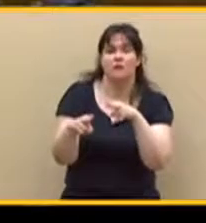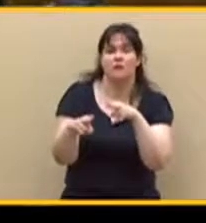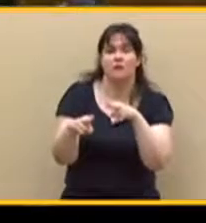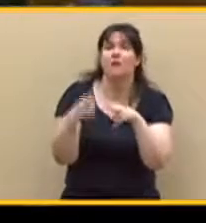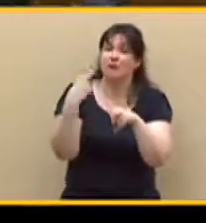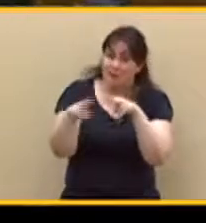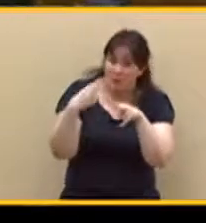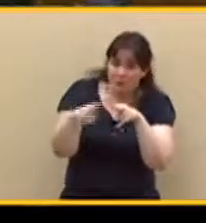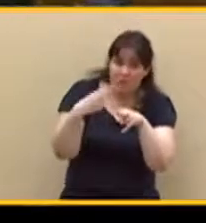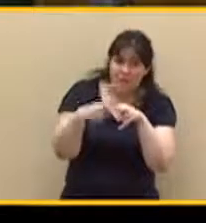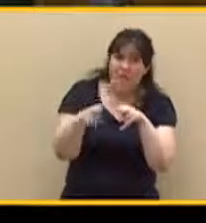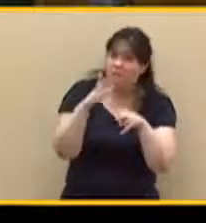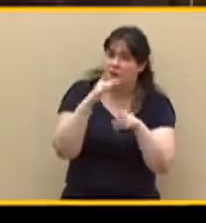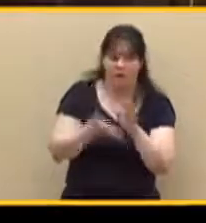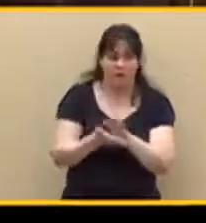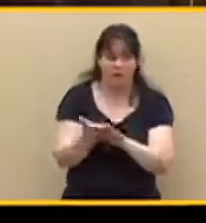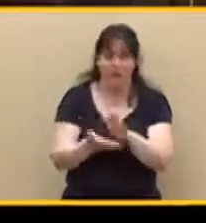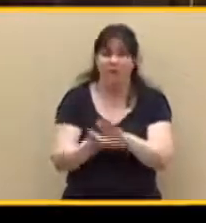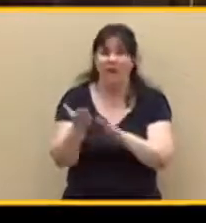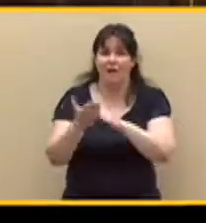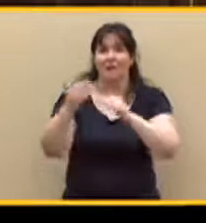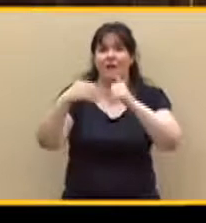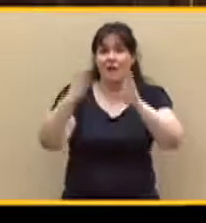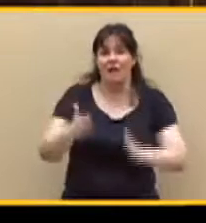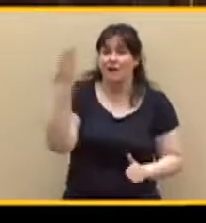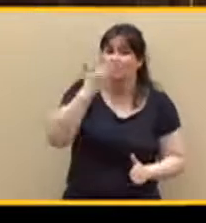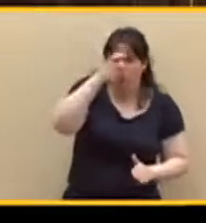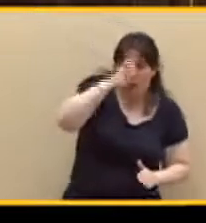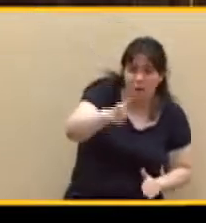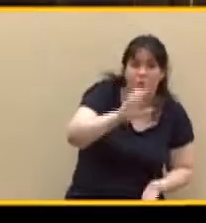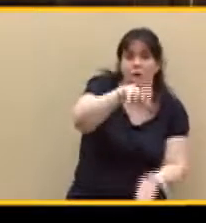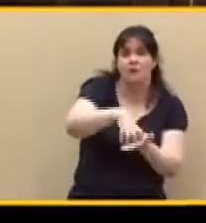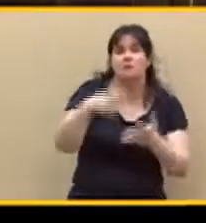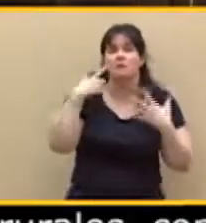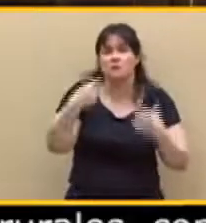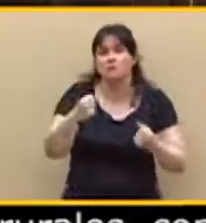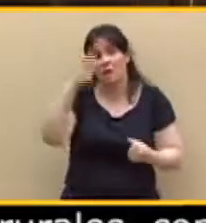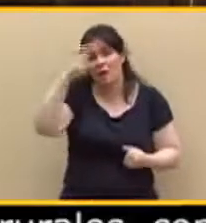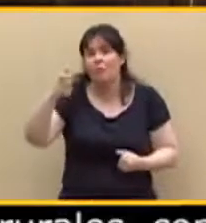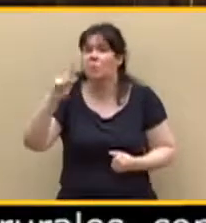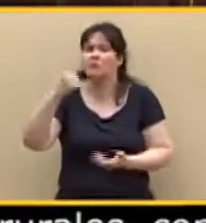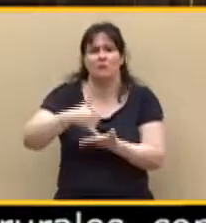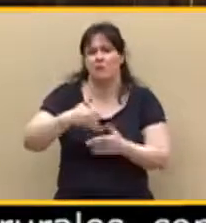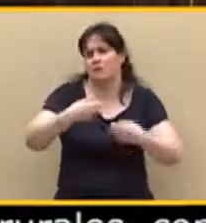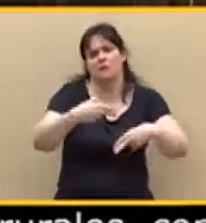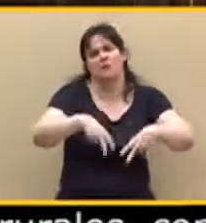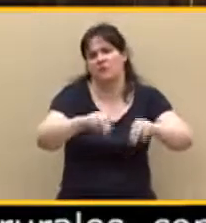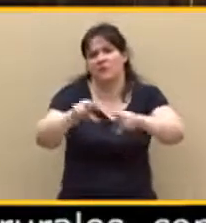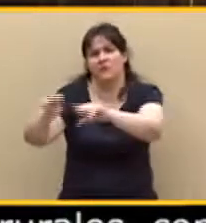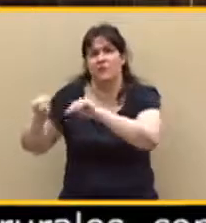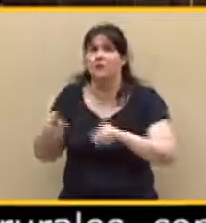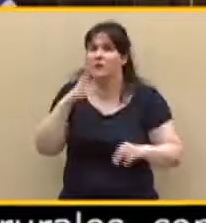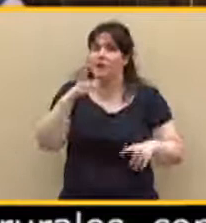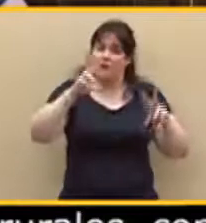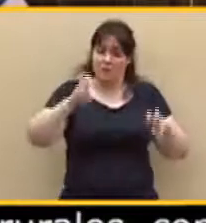Sus políticas están acabando con las escuelas rurales, con los centros sanitarios de los pueblos más vulnerables. Las brigadas forestales, aunque no nos permitieron visitar